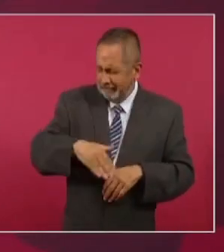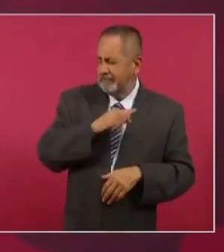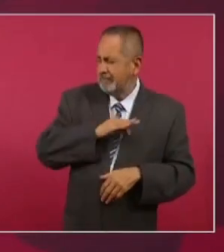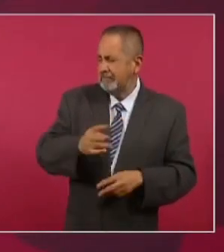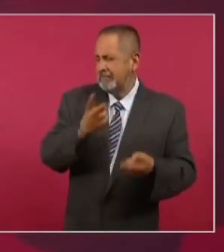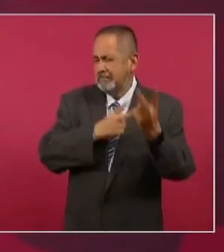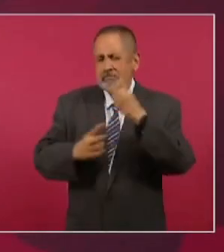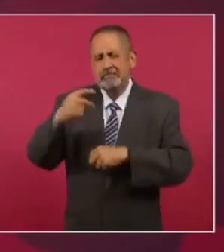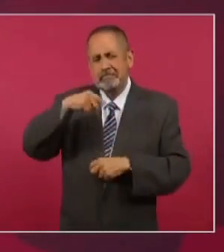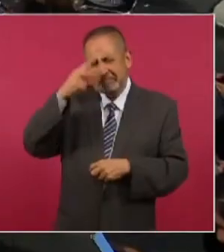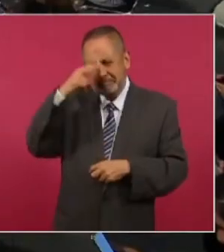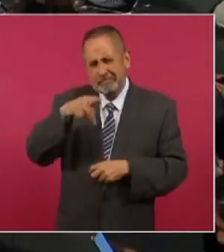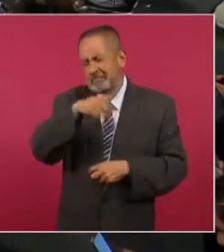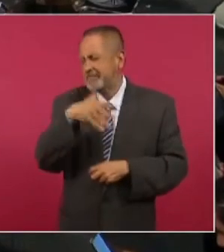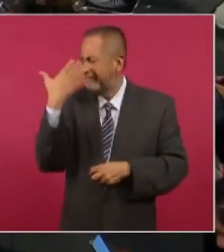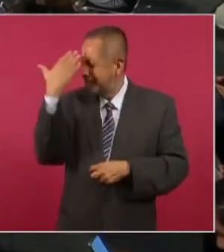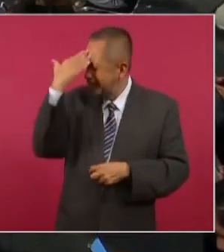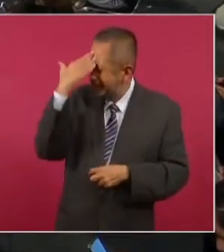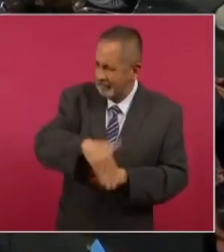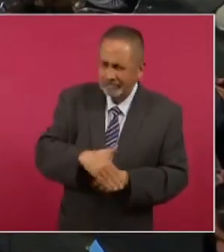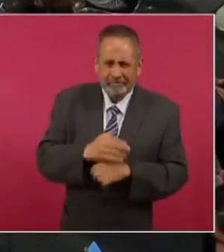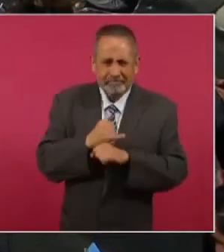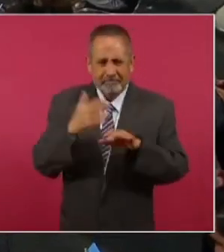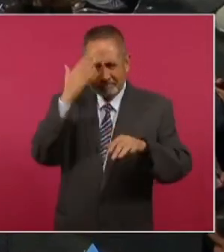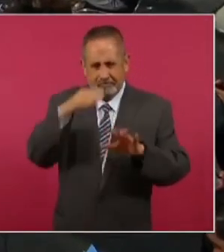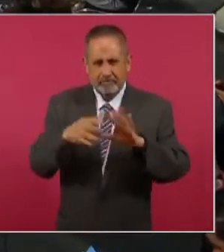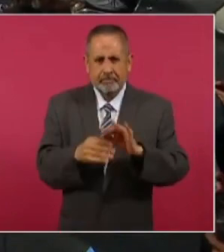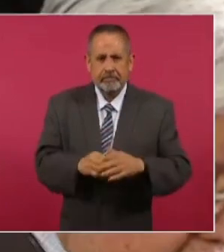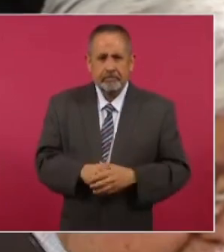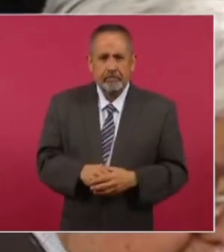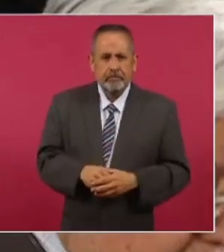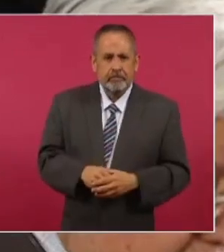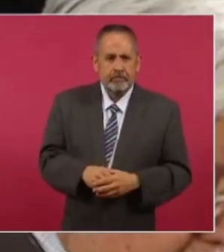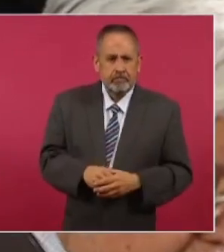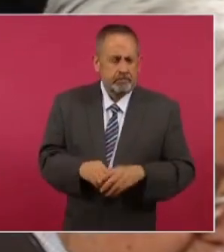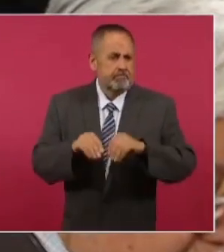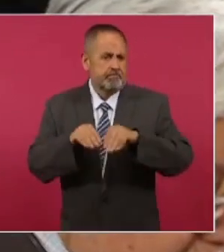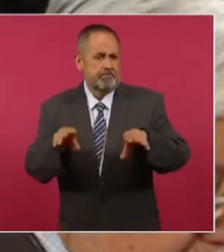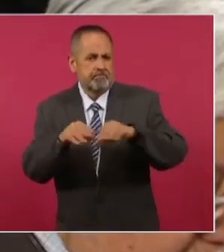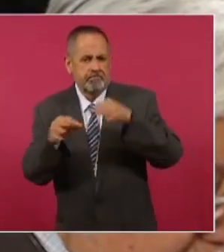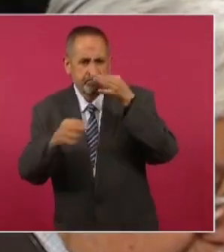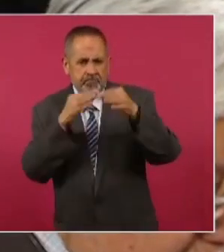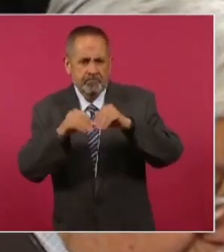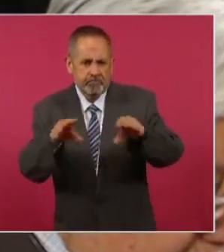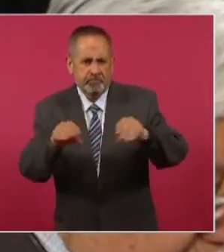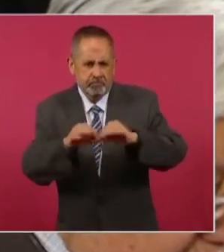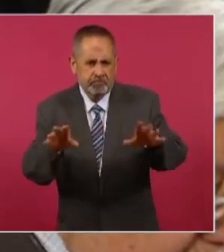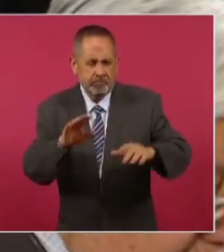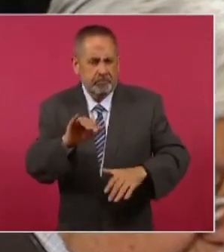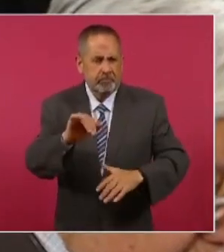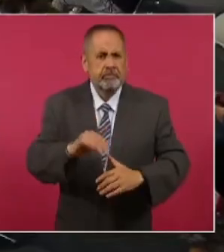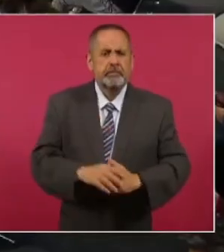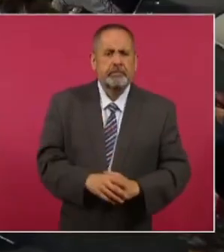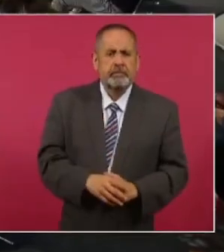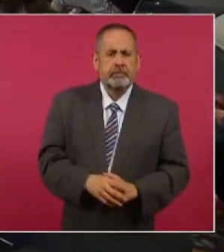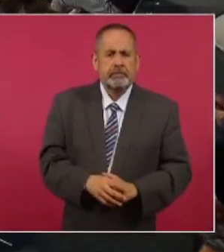ellos están bien informados tratamos de hacerlo sí este